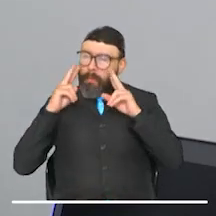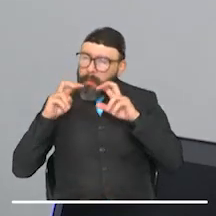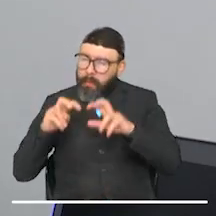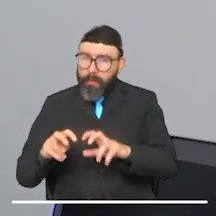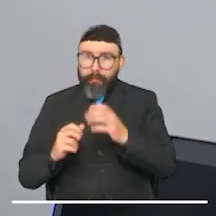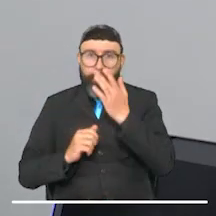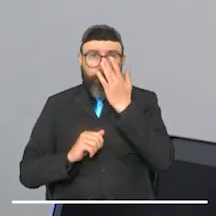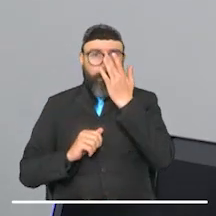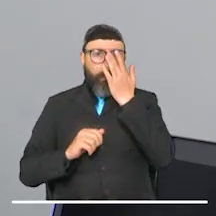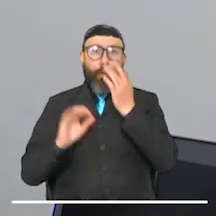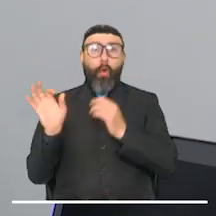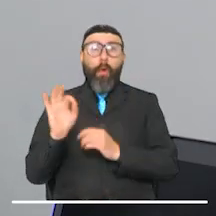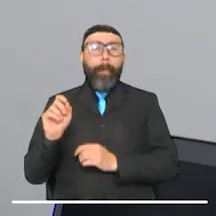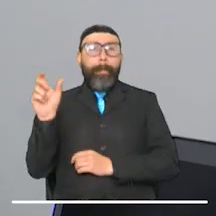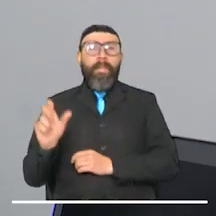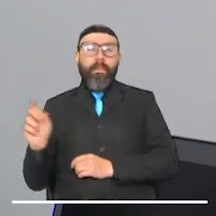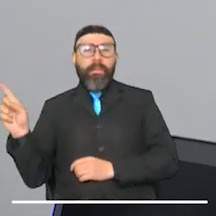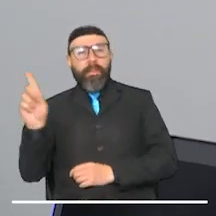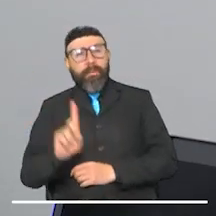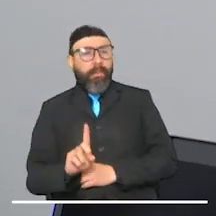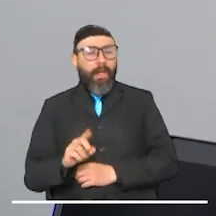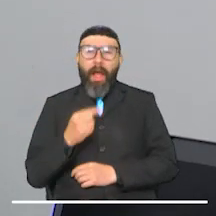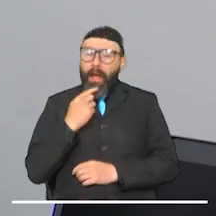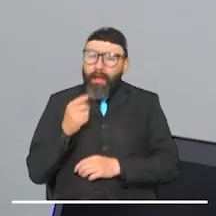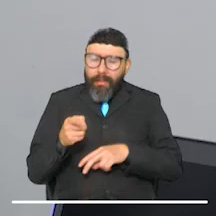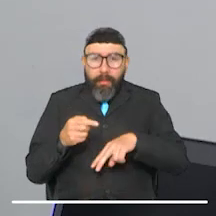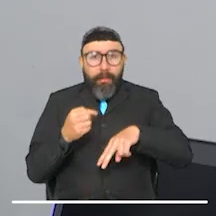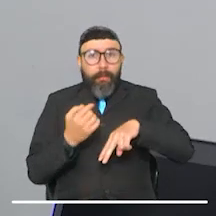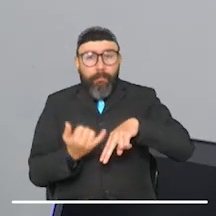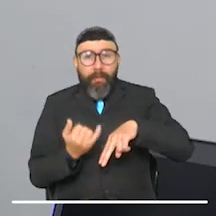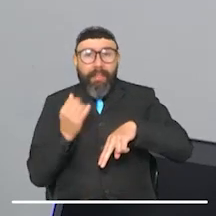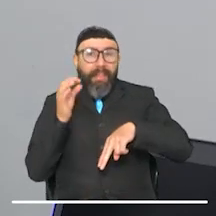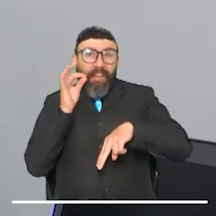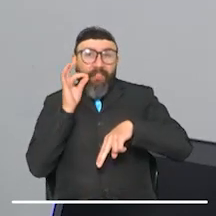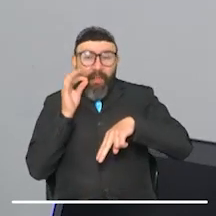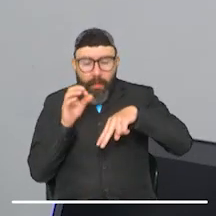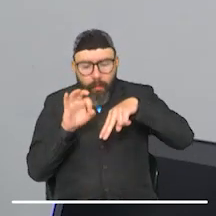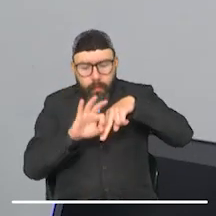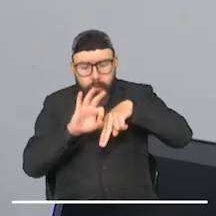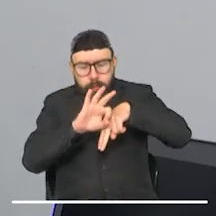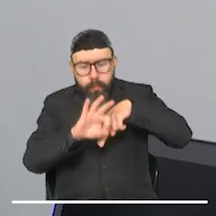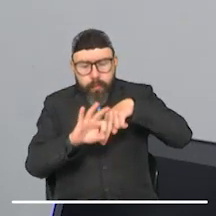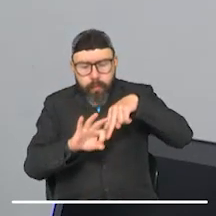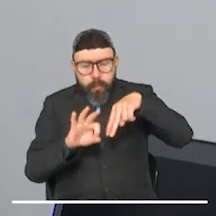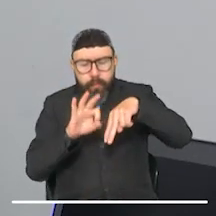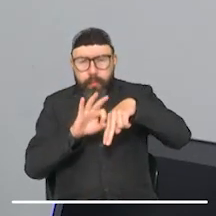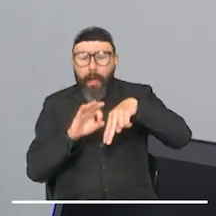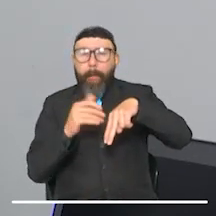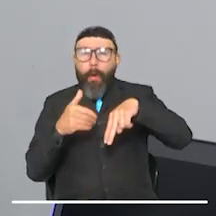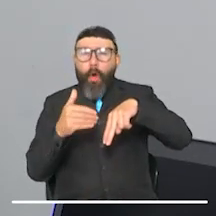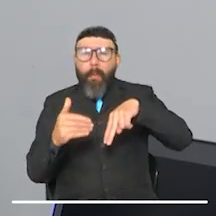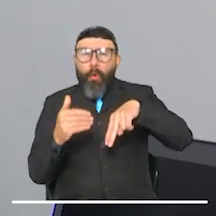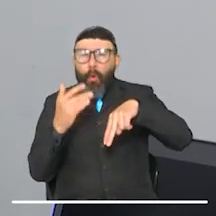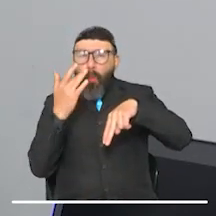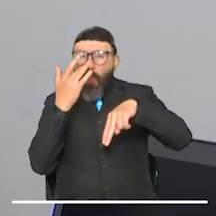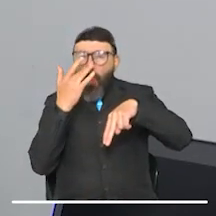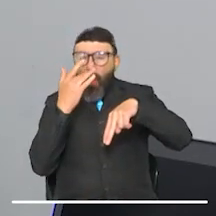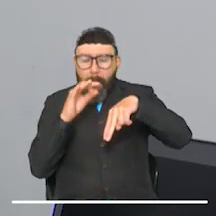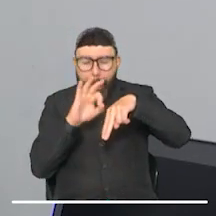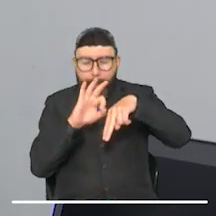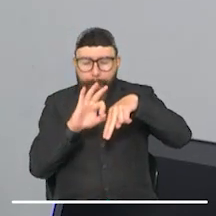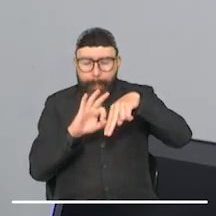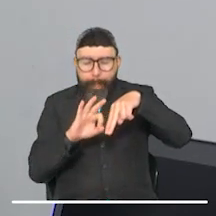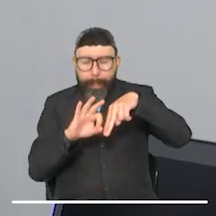aparecerle unos pigmentos cafés se van poniendo oscuros y empieza como